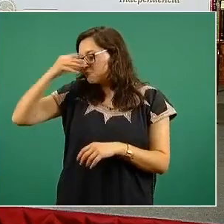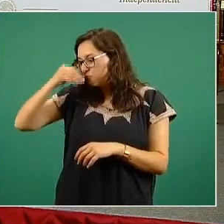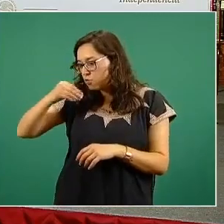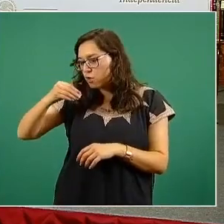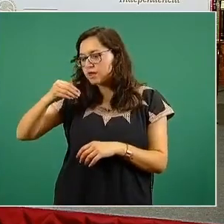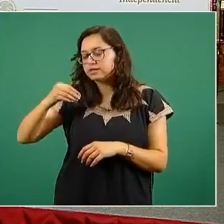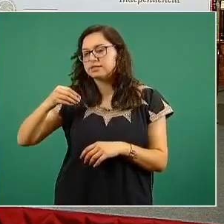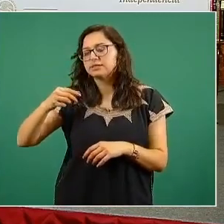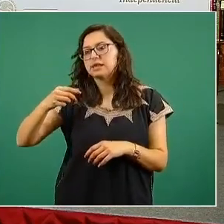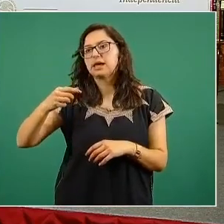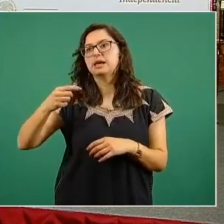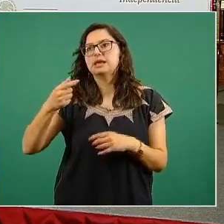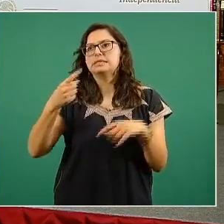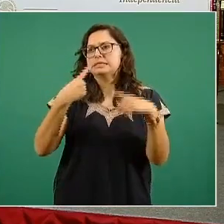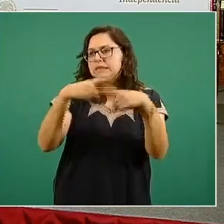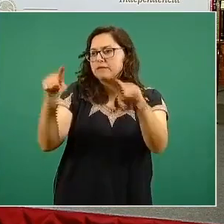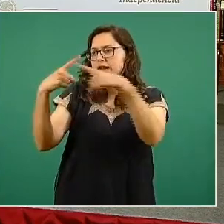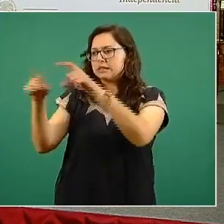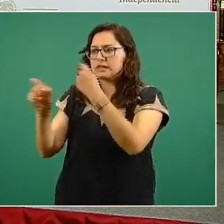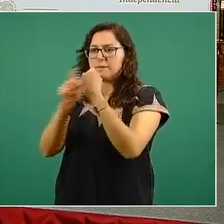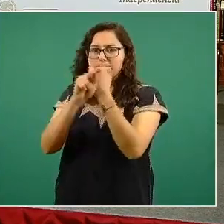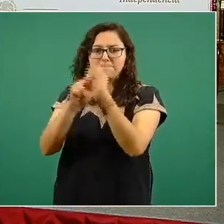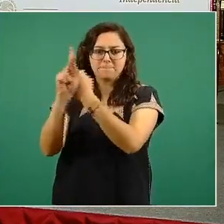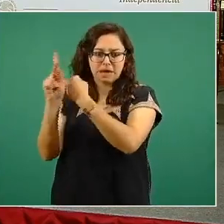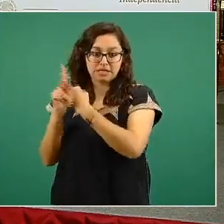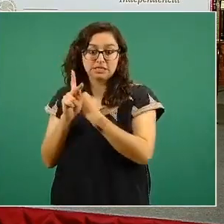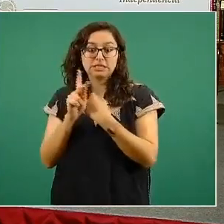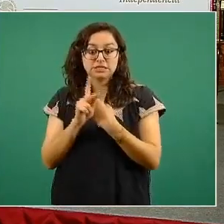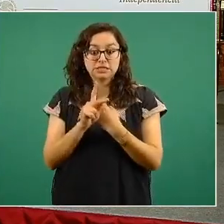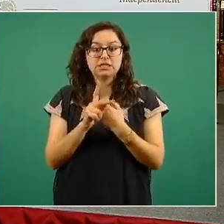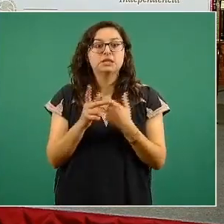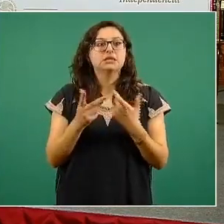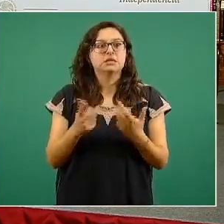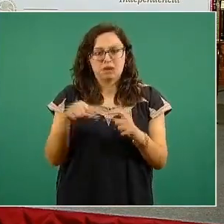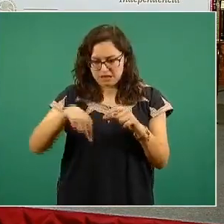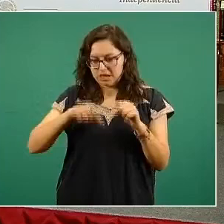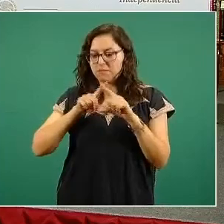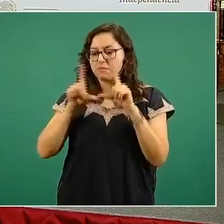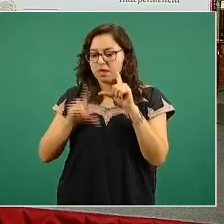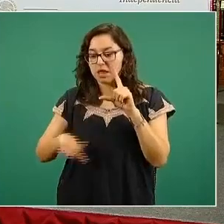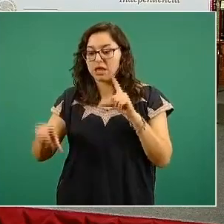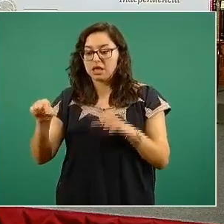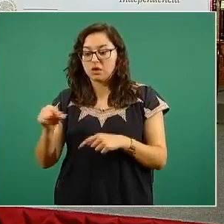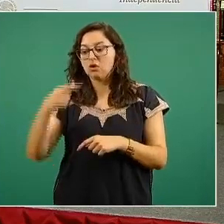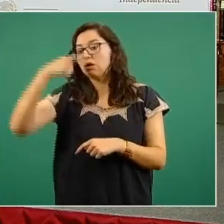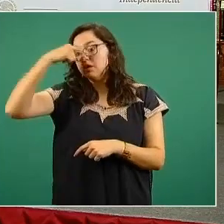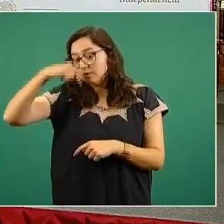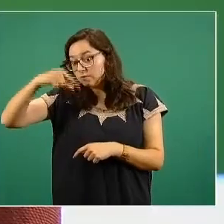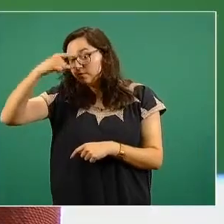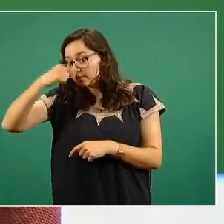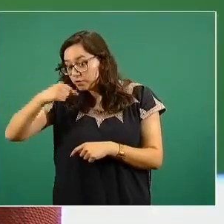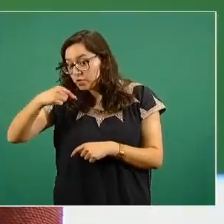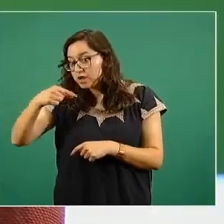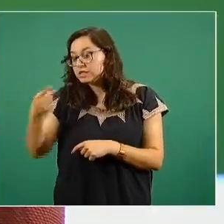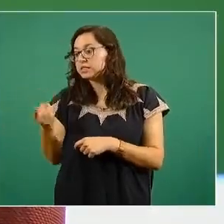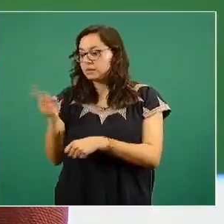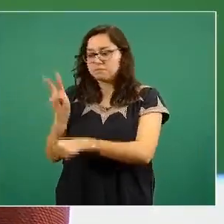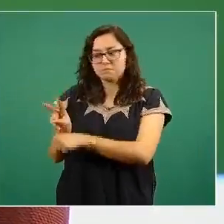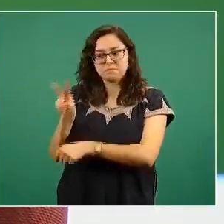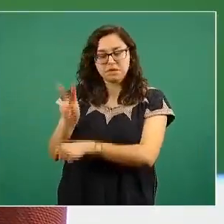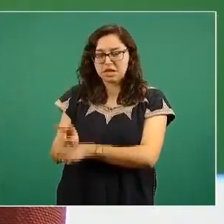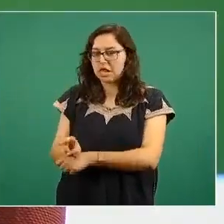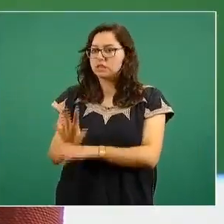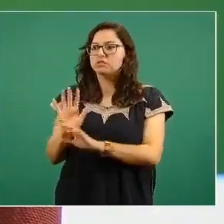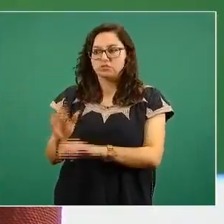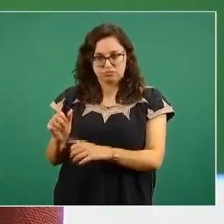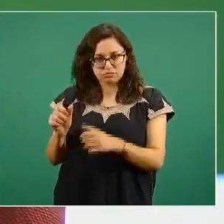pero definitivamente sí México, hemos mantenido la vigilancia epidemiológica de influenza con la misma intensidad que se vigila todos los años.